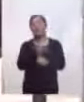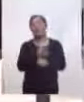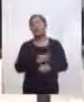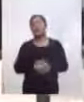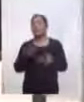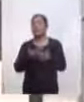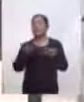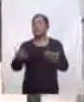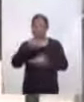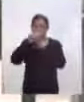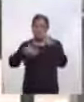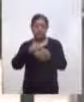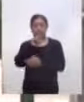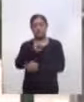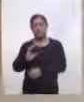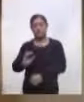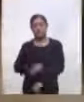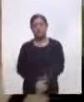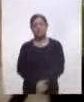Noticias, Altagracia Corona.